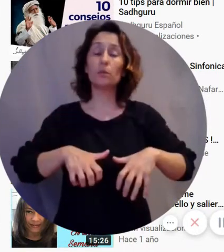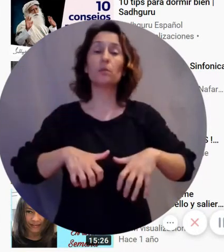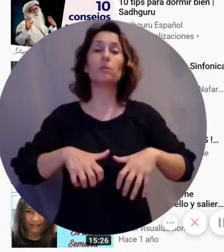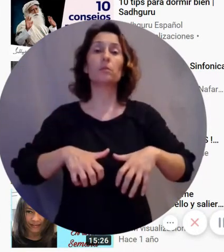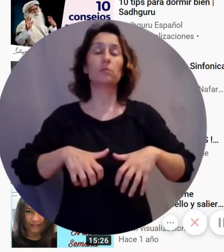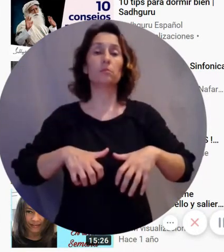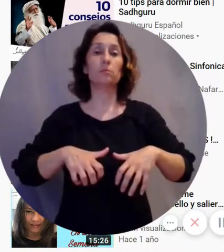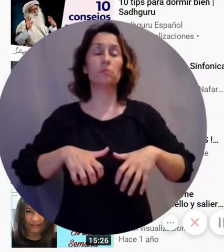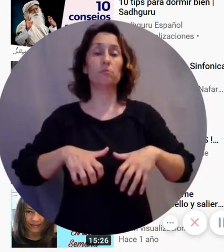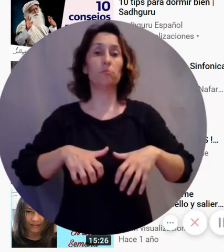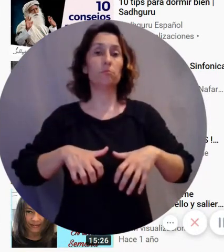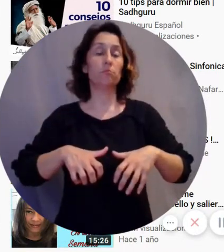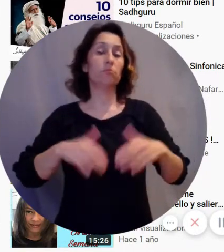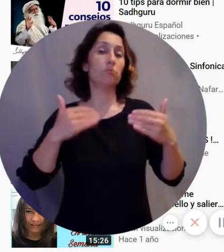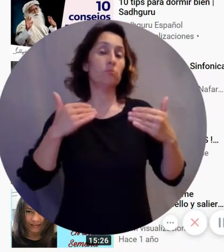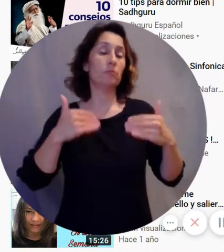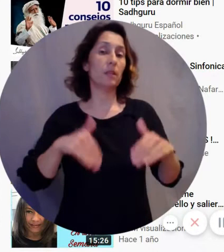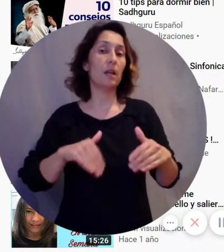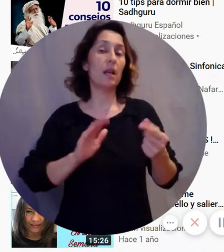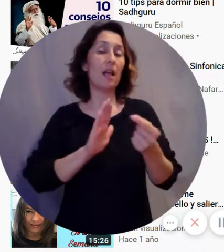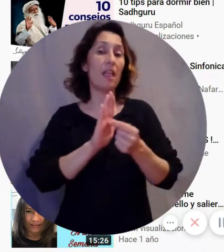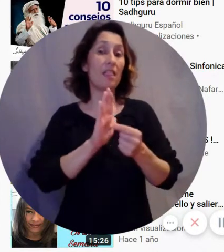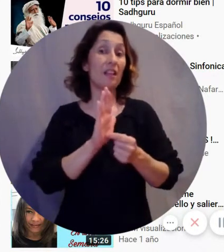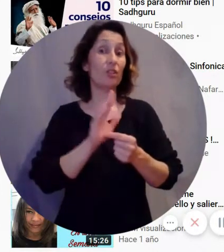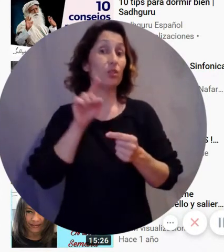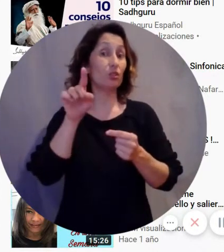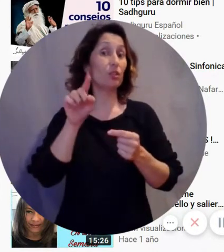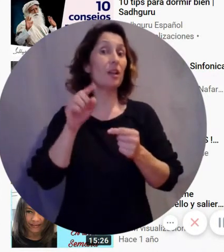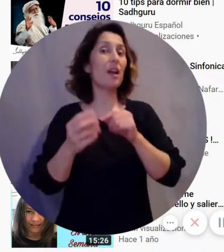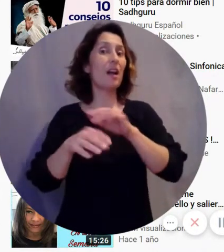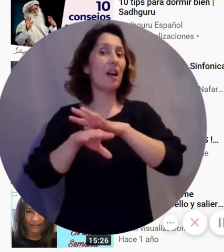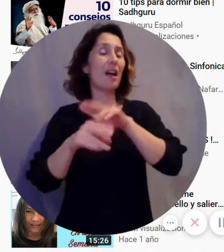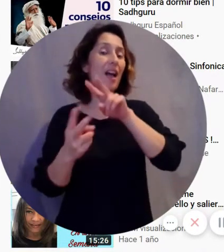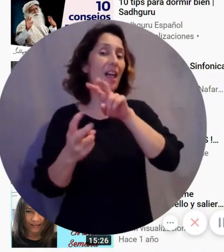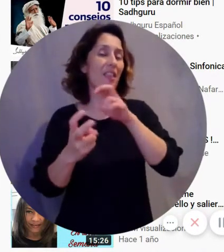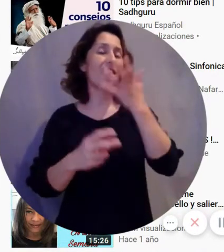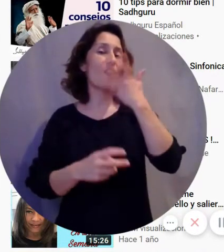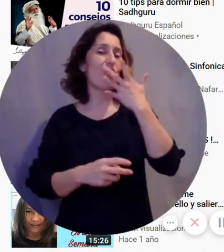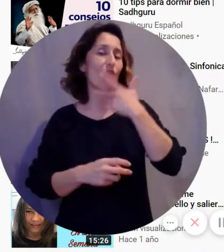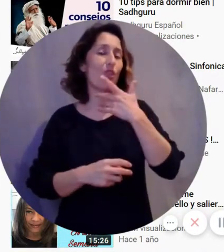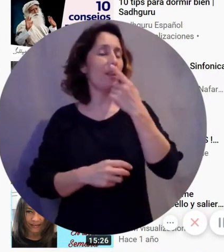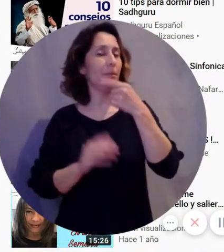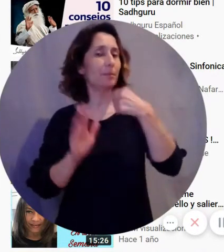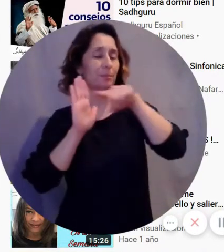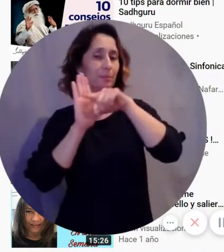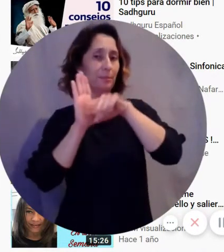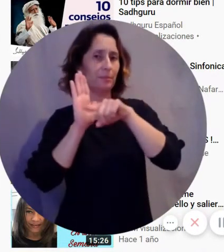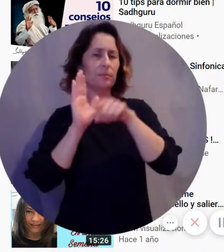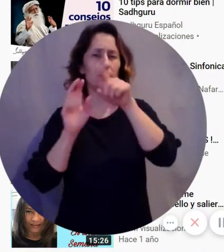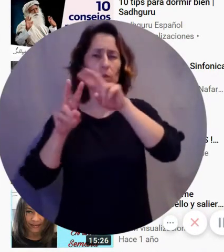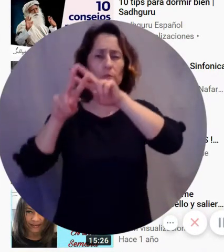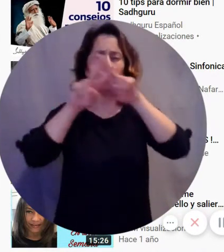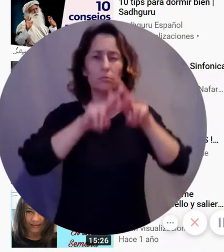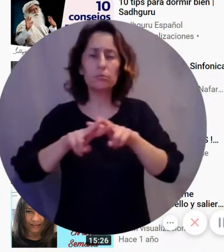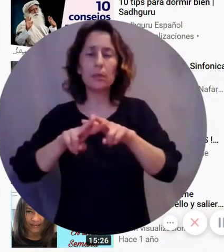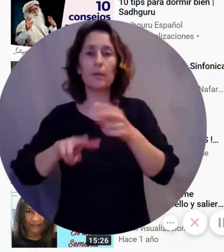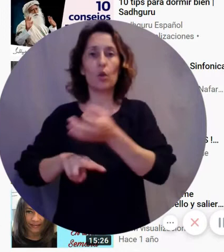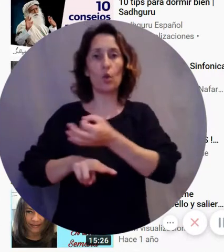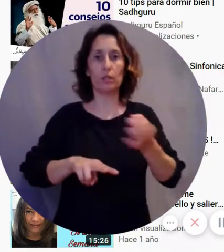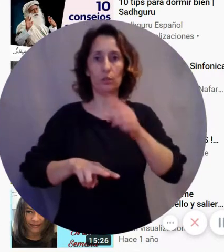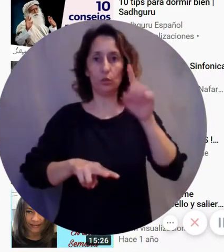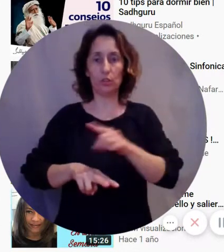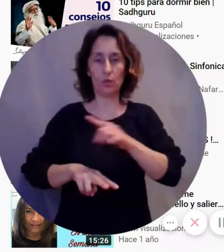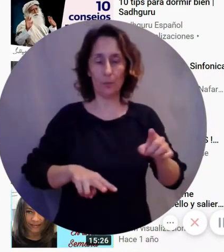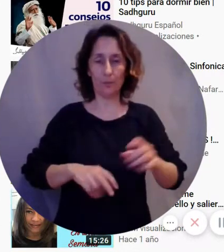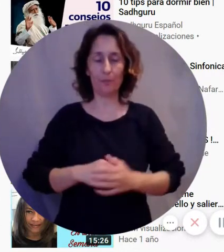que se corresponden con los datos de los que dispone Hacienda sobre nosotros. Es importante que los revises para confirmar que son correctos. No te olvides